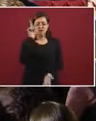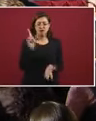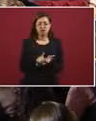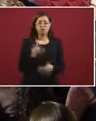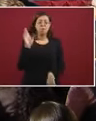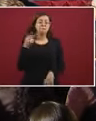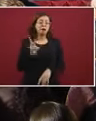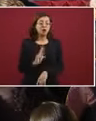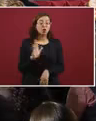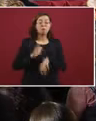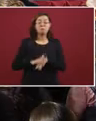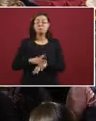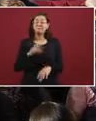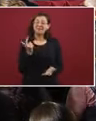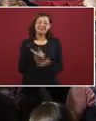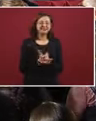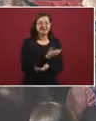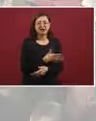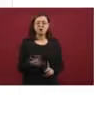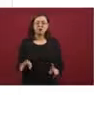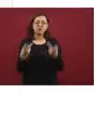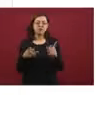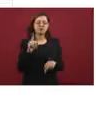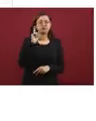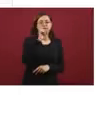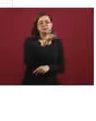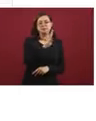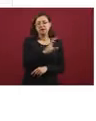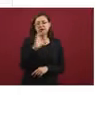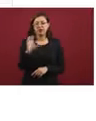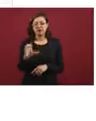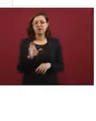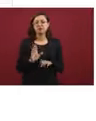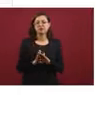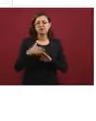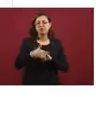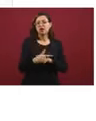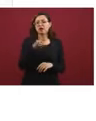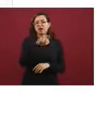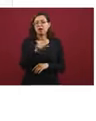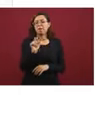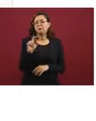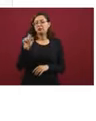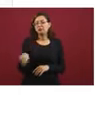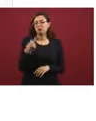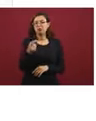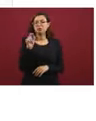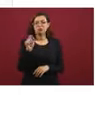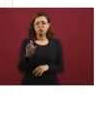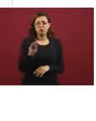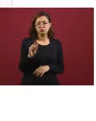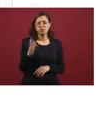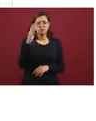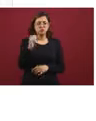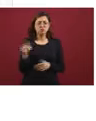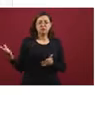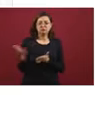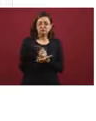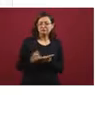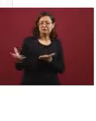alto en Emerald Gas, Los Cabos, Baja California, 21.99 por litro. Ya lleva tiempecito esta